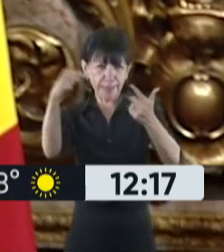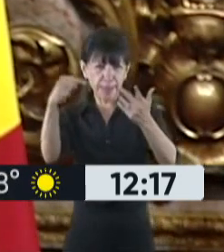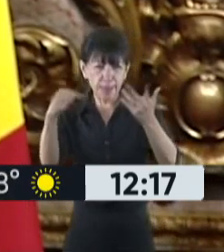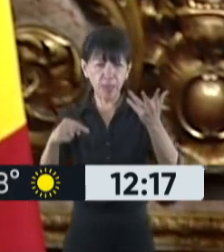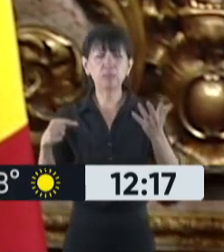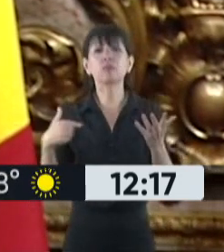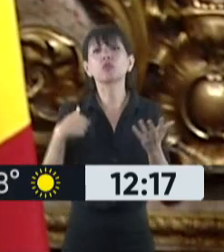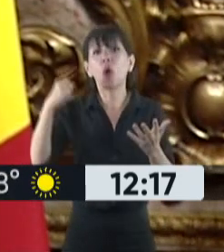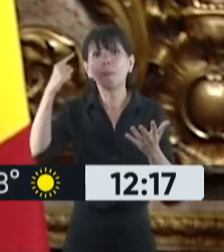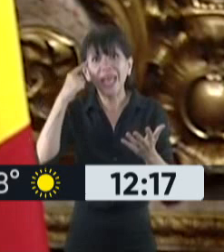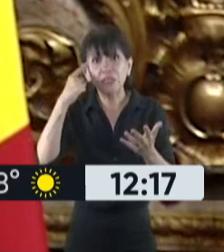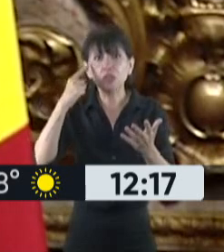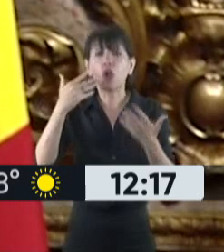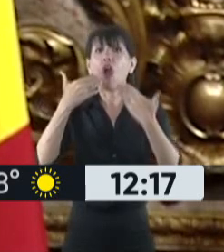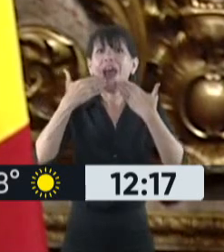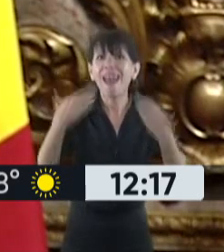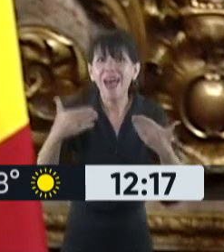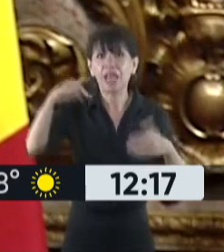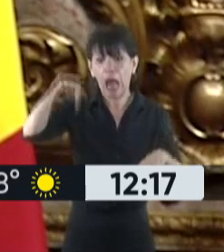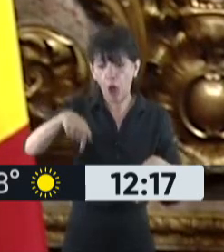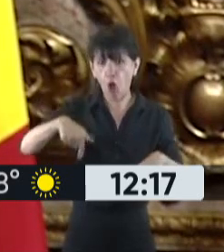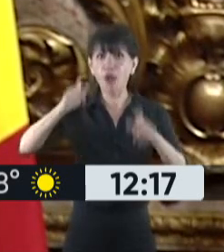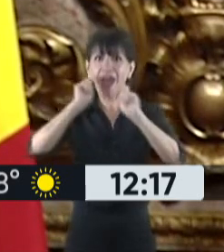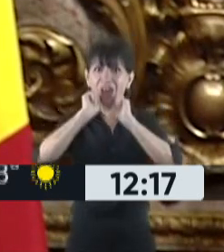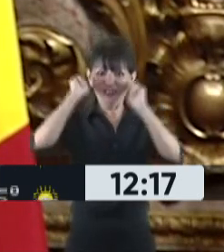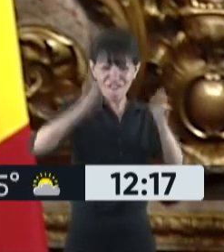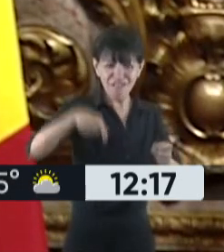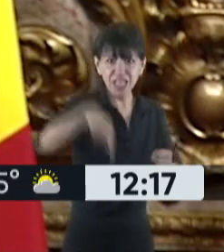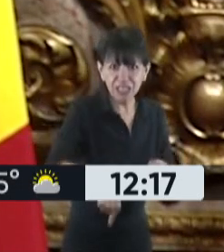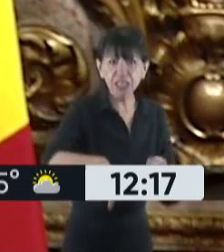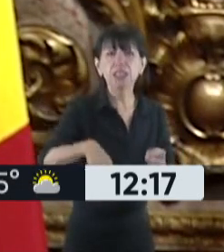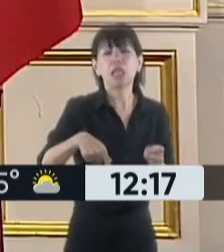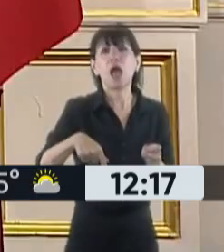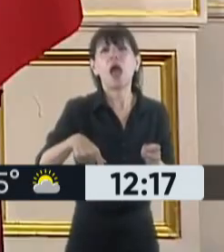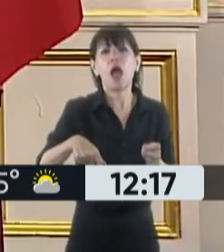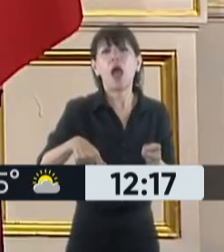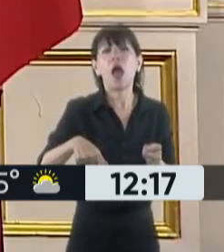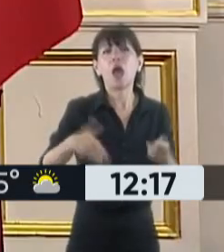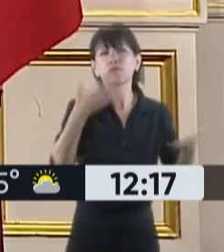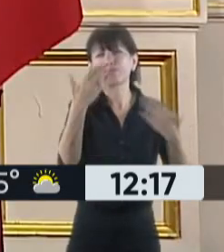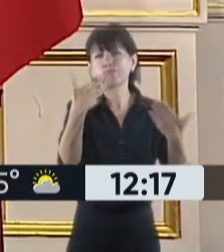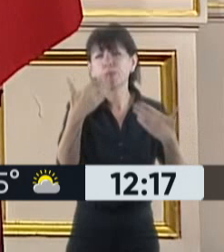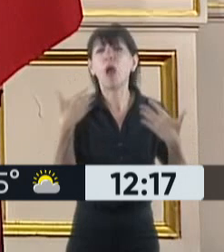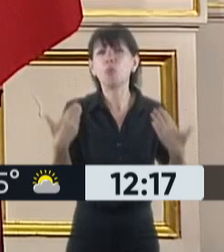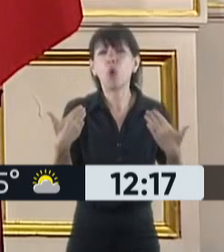través de esta visita, he contribuido a una concienciación